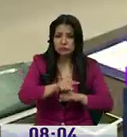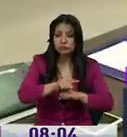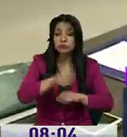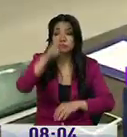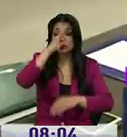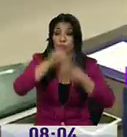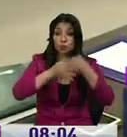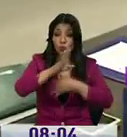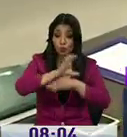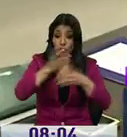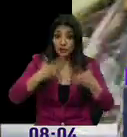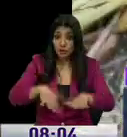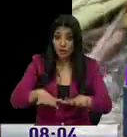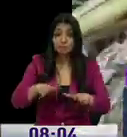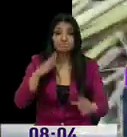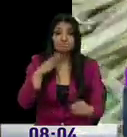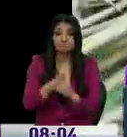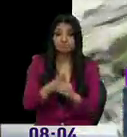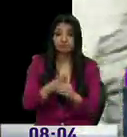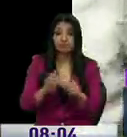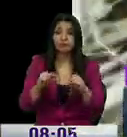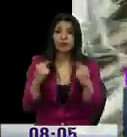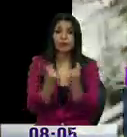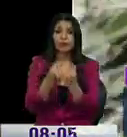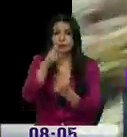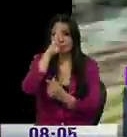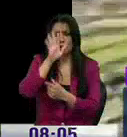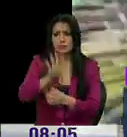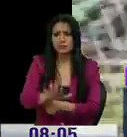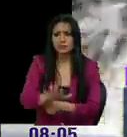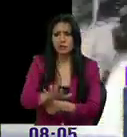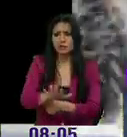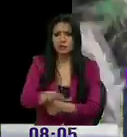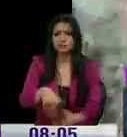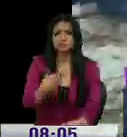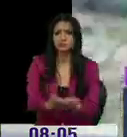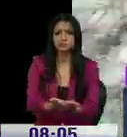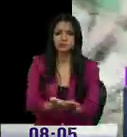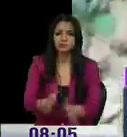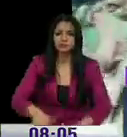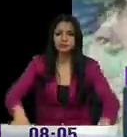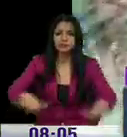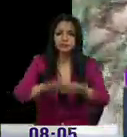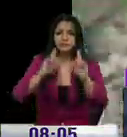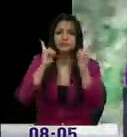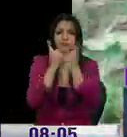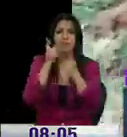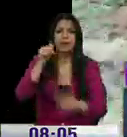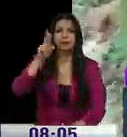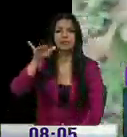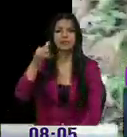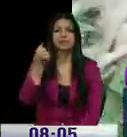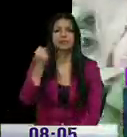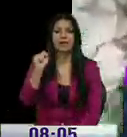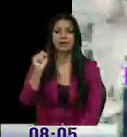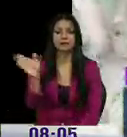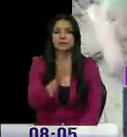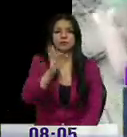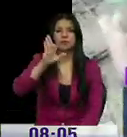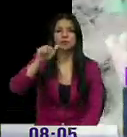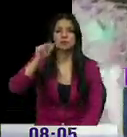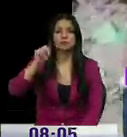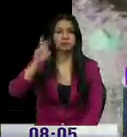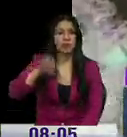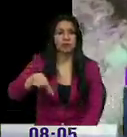Judicial de Ecuador permitieron llegar a tropas de la policía del vecino país hasta la vereda de San Andrés en Tumaco y confirmar la presencia de